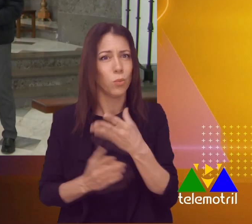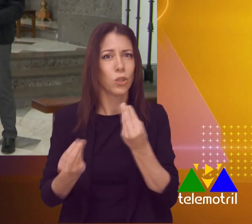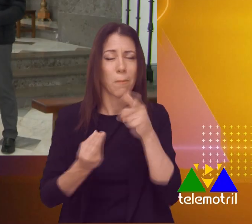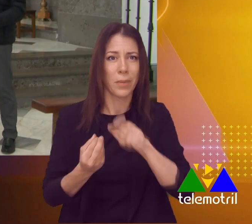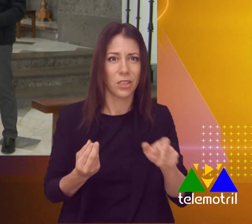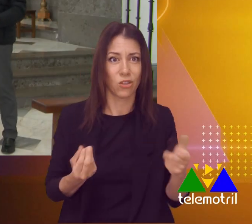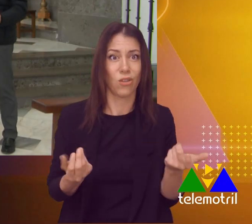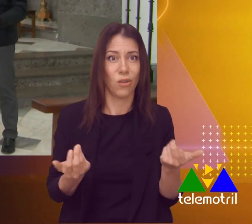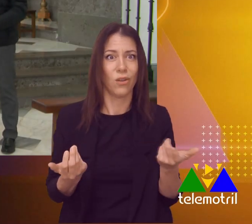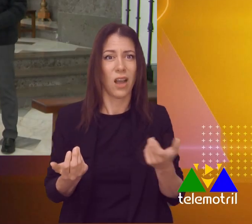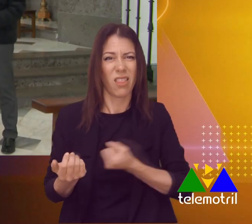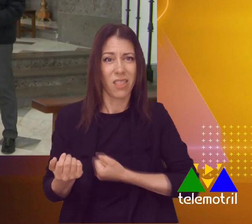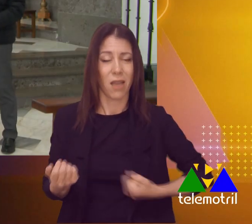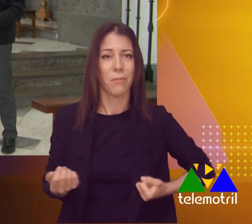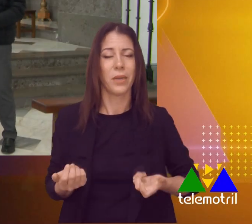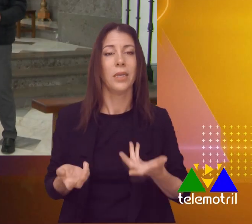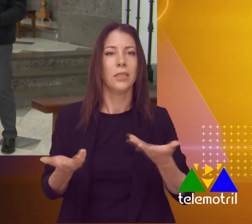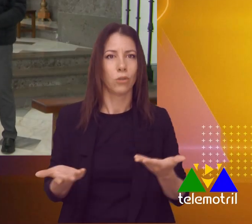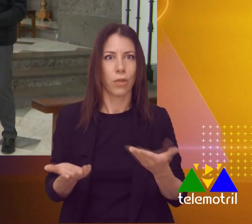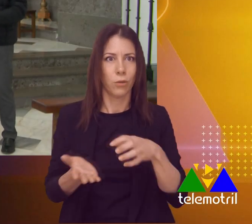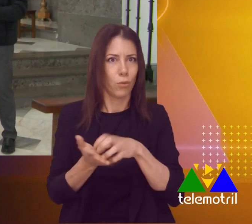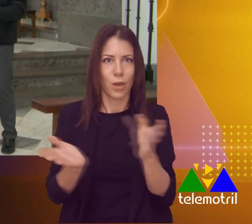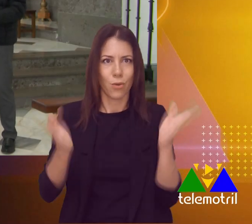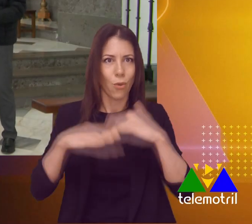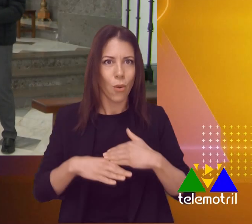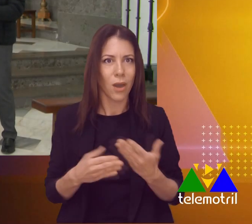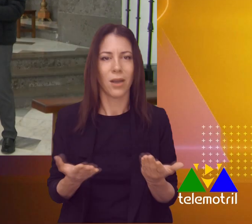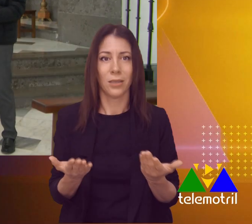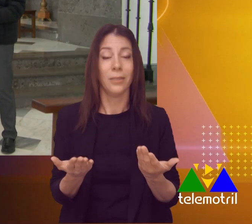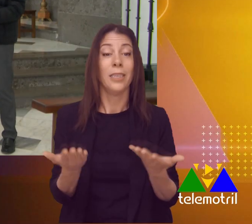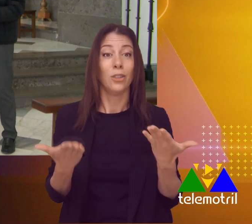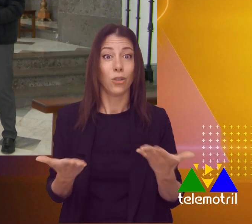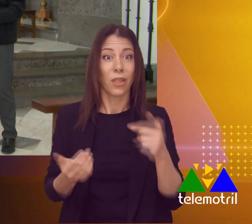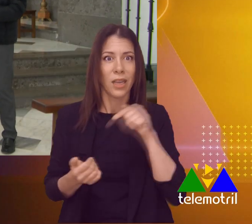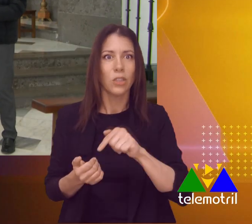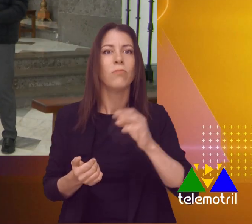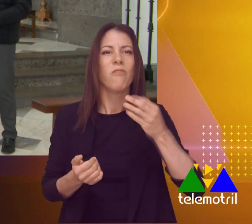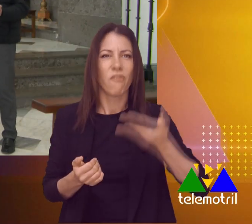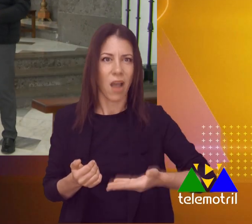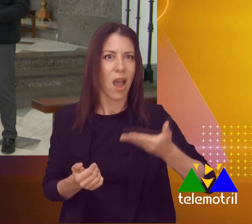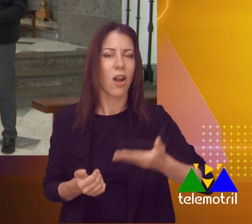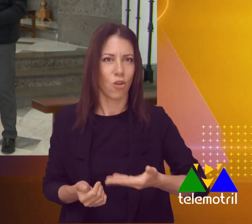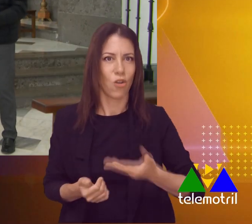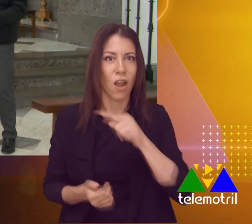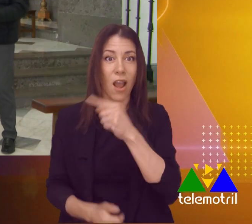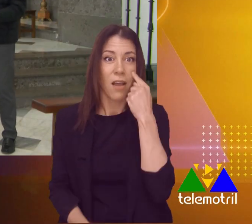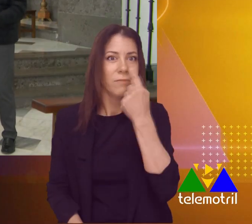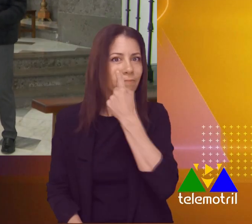de motrileños de hambre, ¿no? Claro. Es decir, indudablemente eso conforma. Y ese es este valor, evidentemente tiene un valor